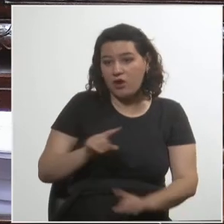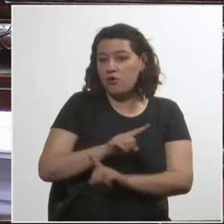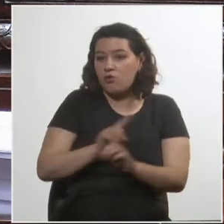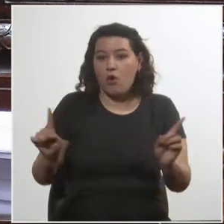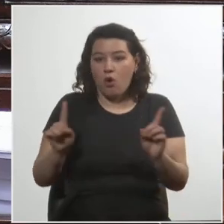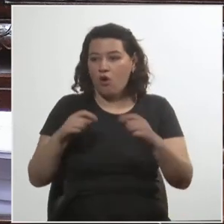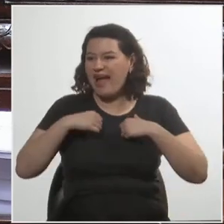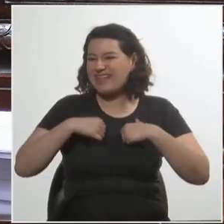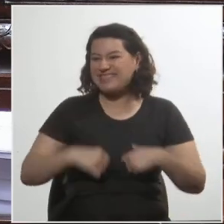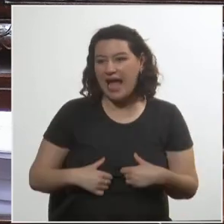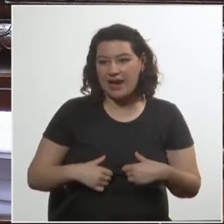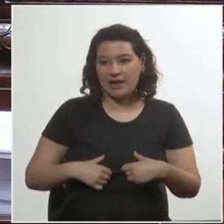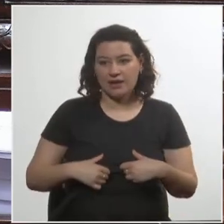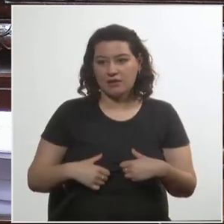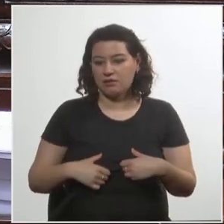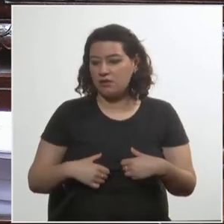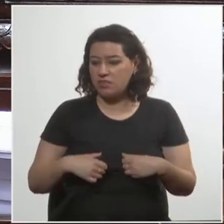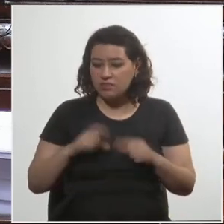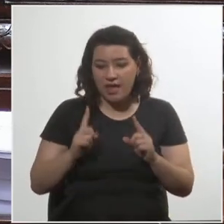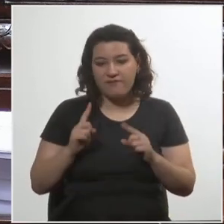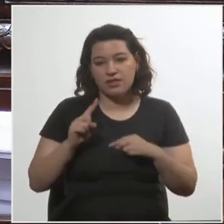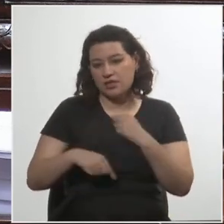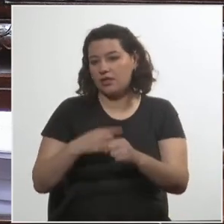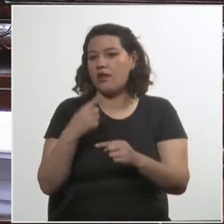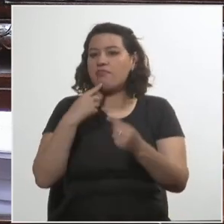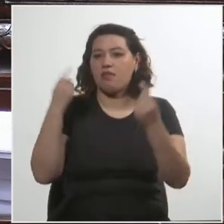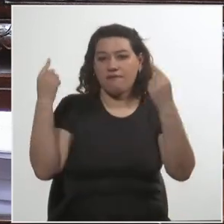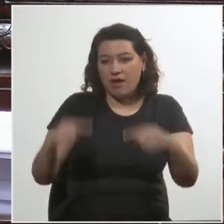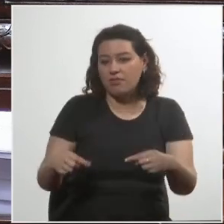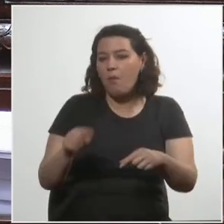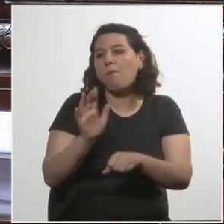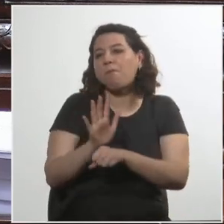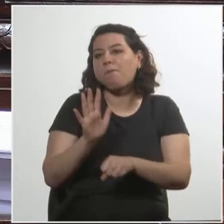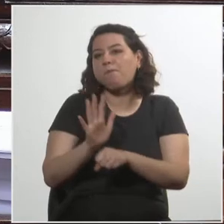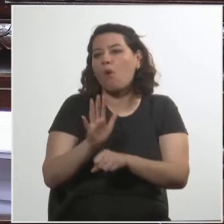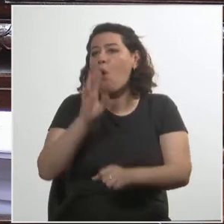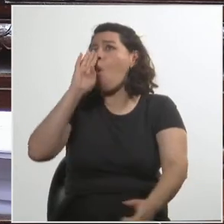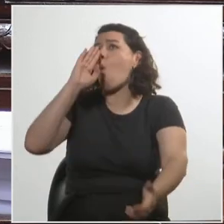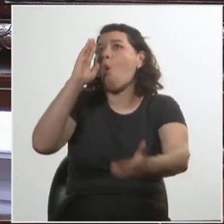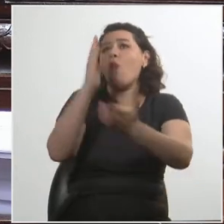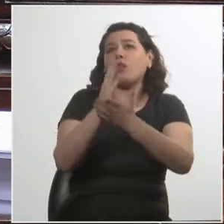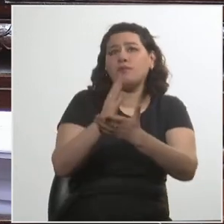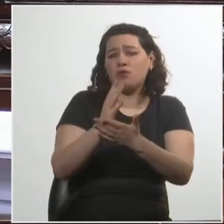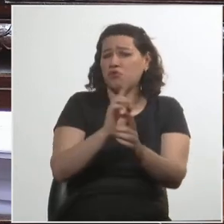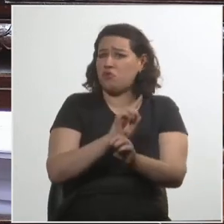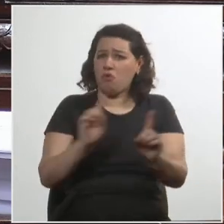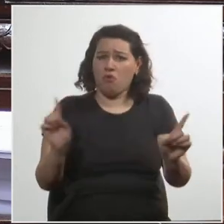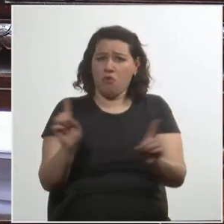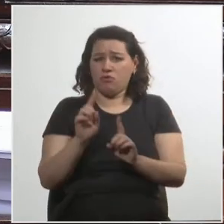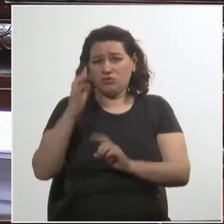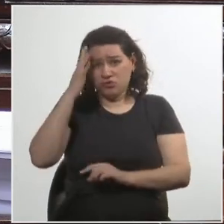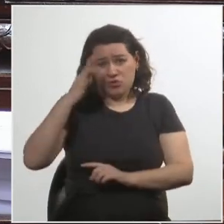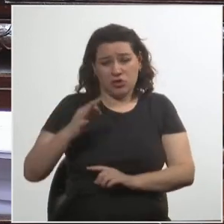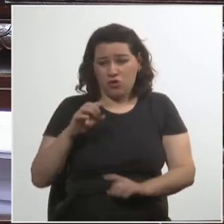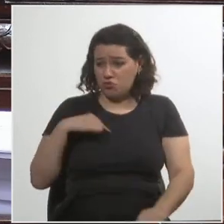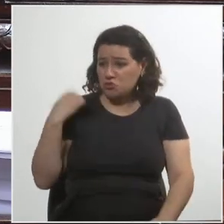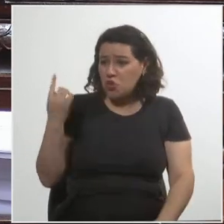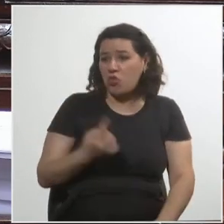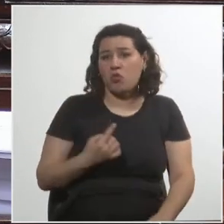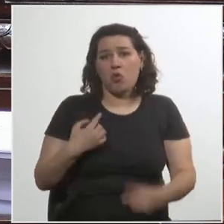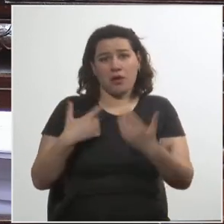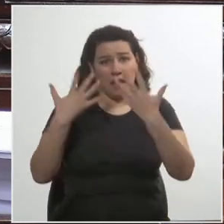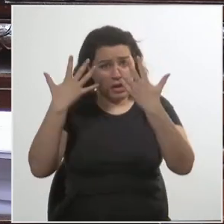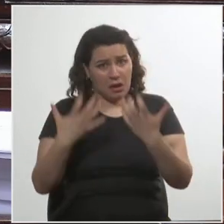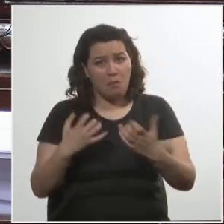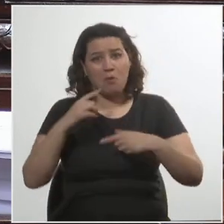agotarnos en un debate como que fuera el último de una legislatura cuando estamos yo creo que todos dispuestos